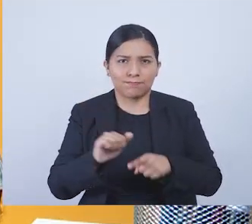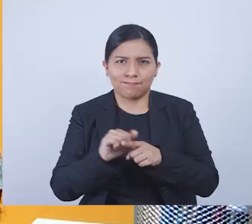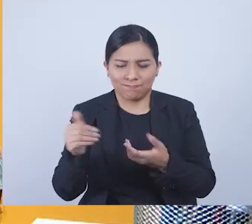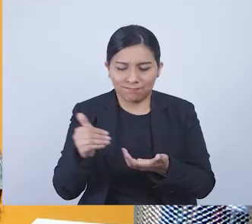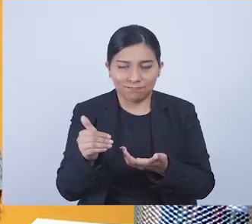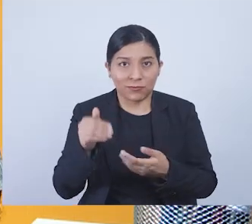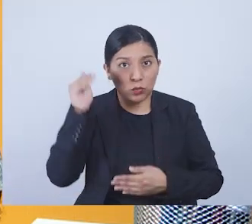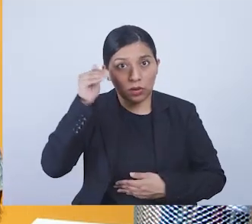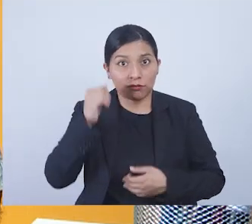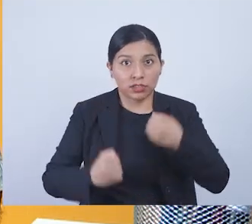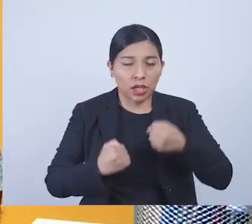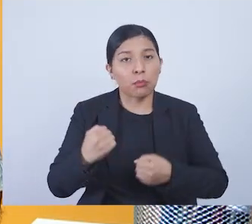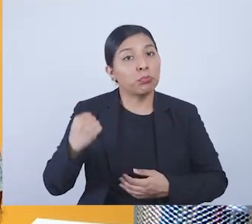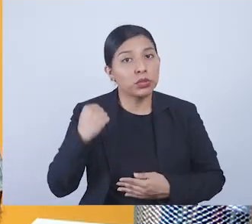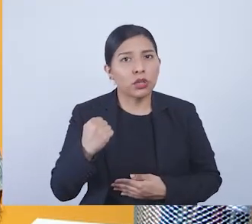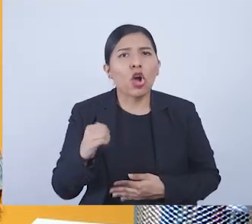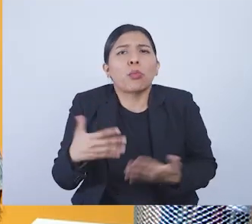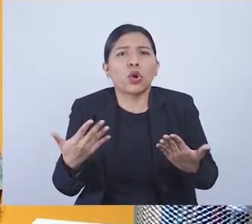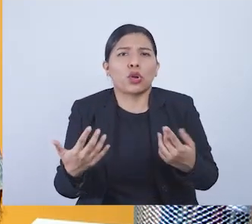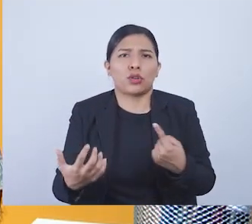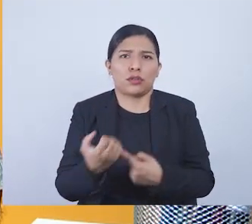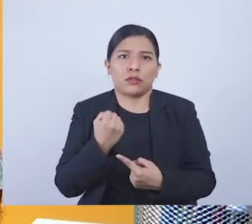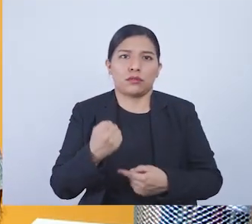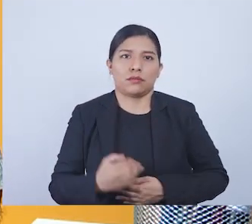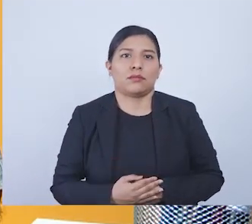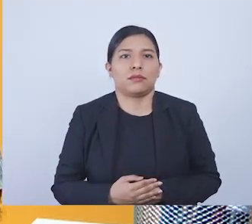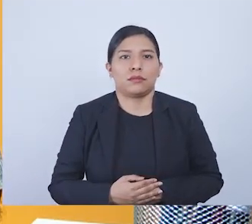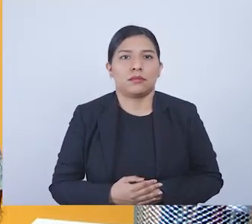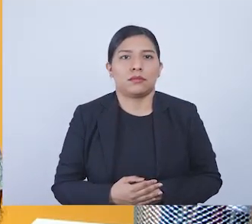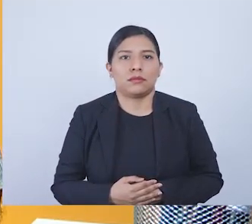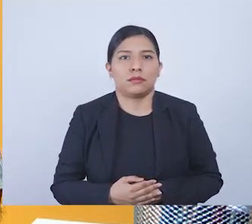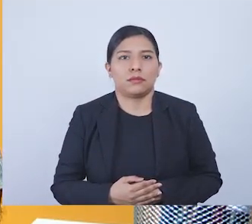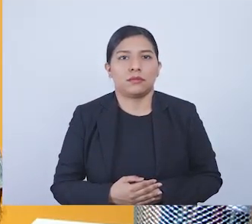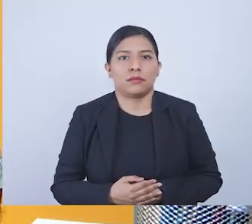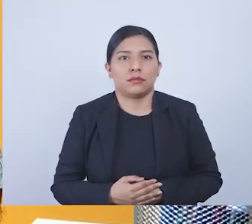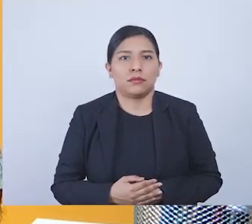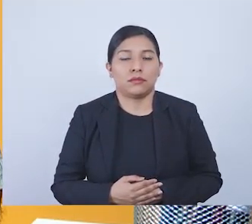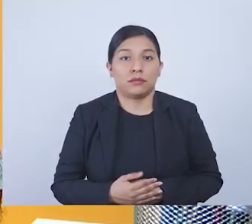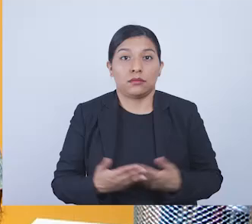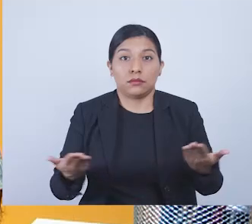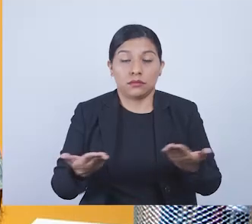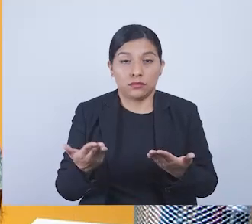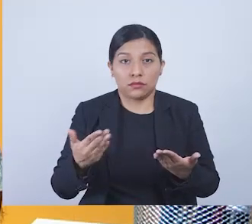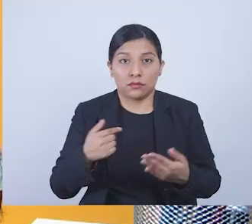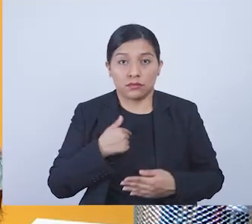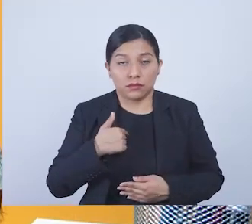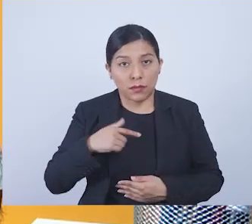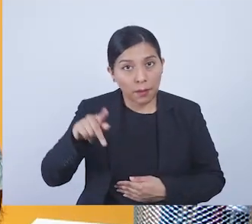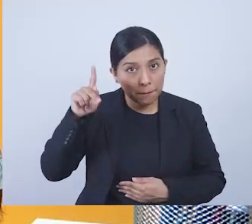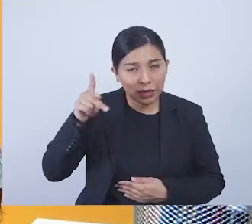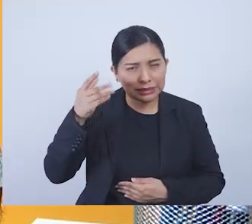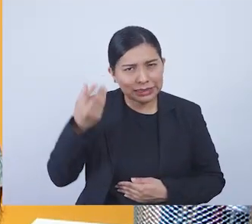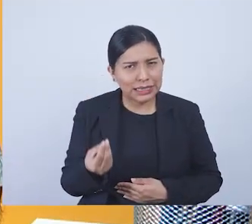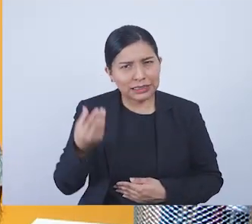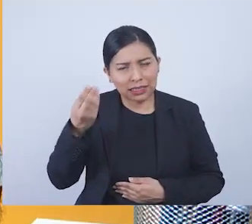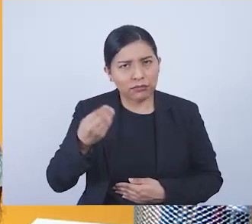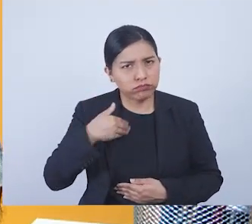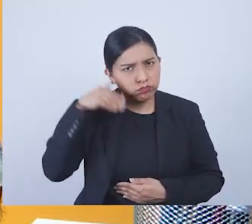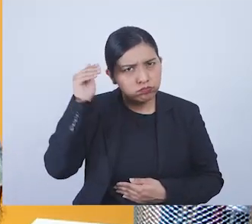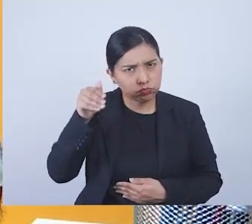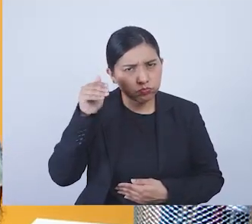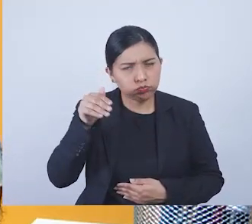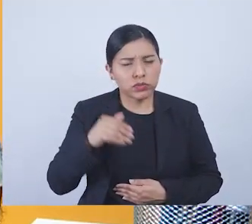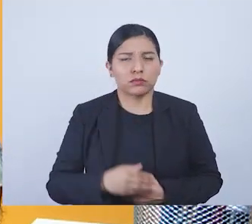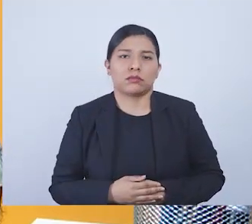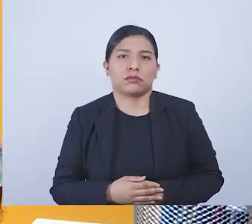física. ¿Y cómo se consigue? Con lo formativo, con los hechos pedagógicos en el día a día. Y